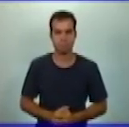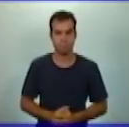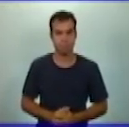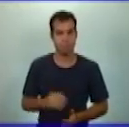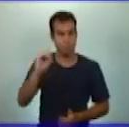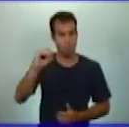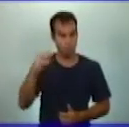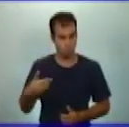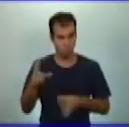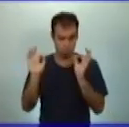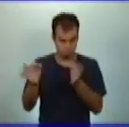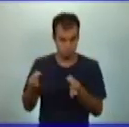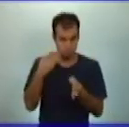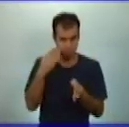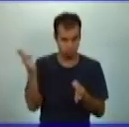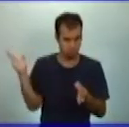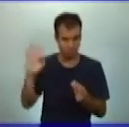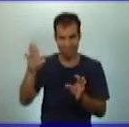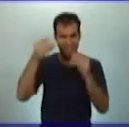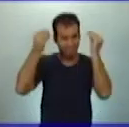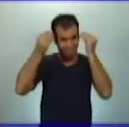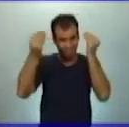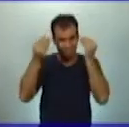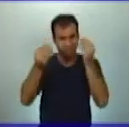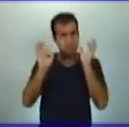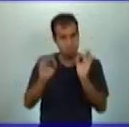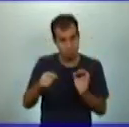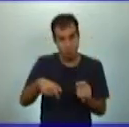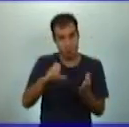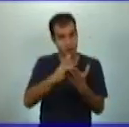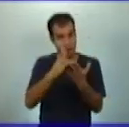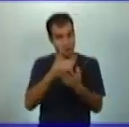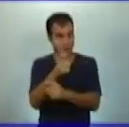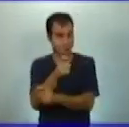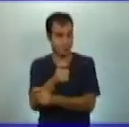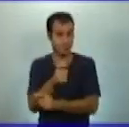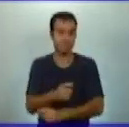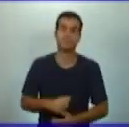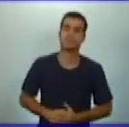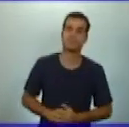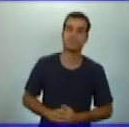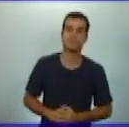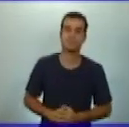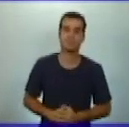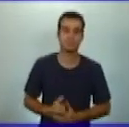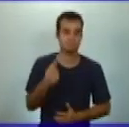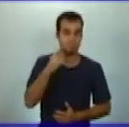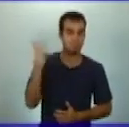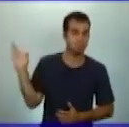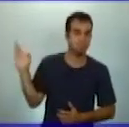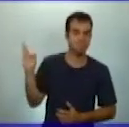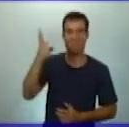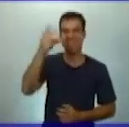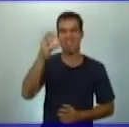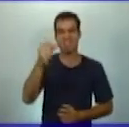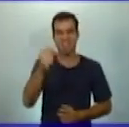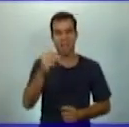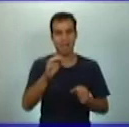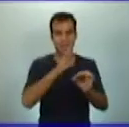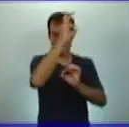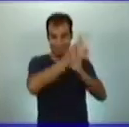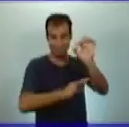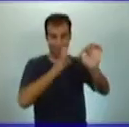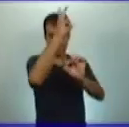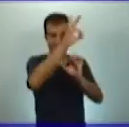oxígeno, que ya ustedes la han analizado y la hemos visto en el transcurso de la clase. Fíjense, ¿cuántos electrones tiene en el